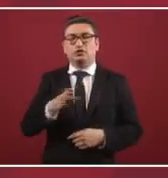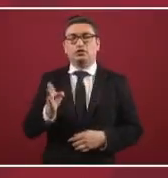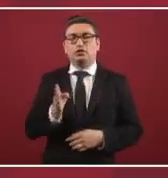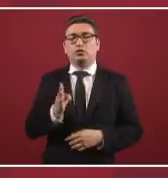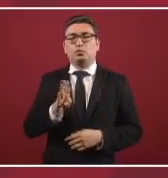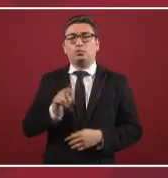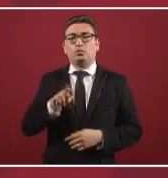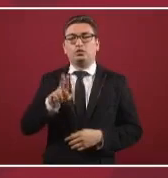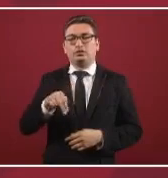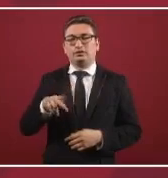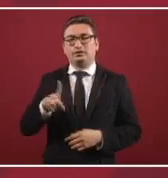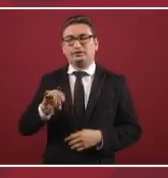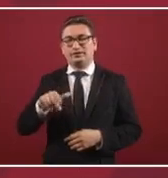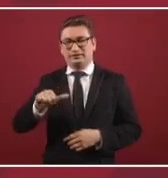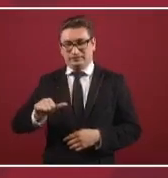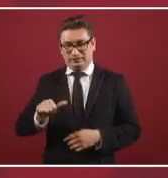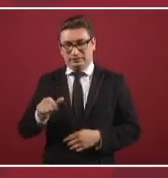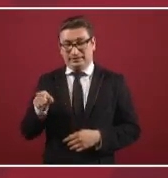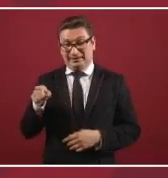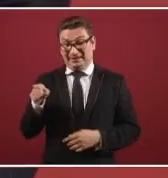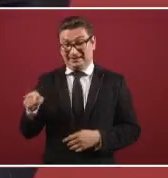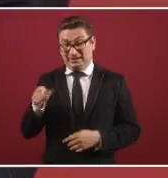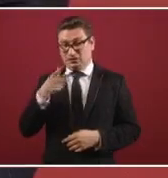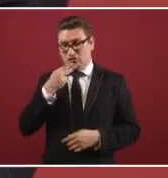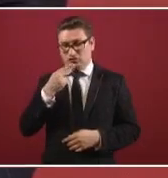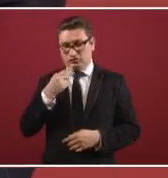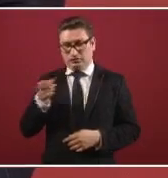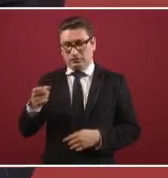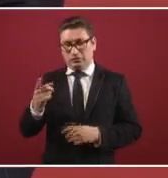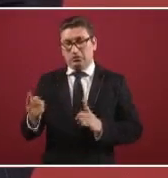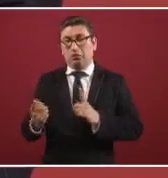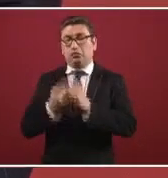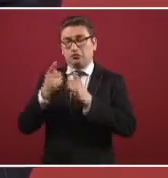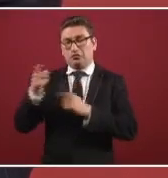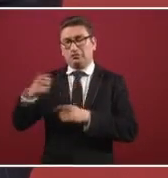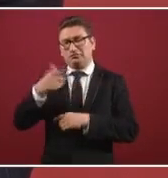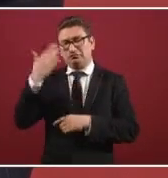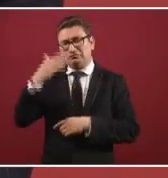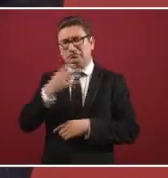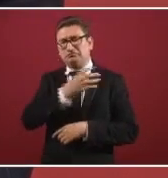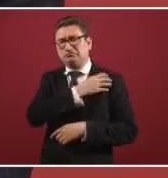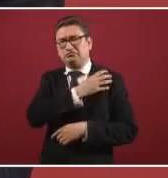era realmente un general